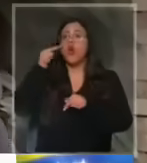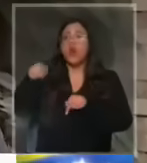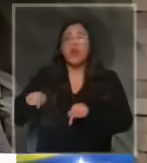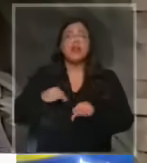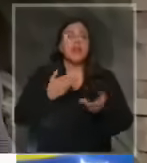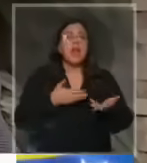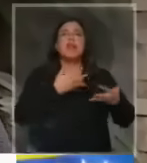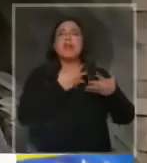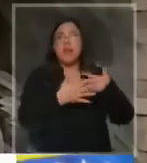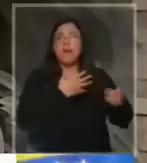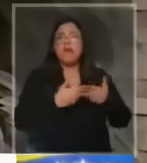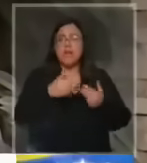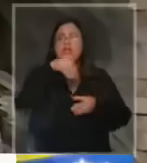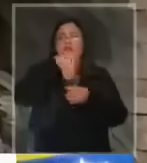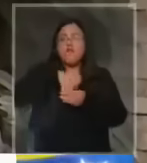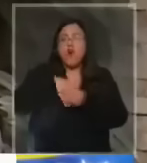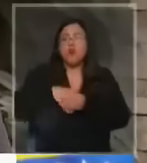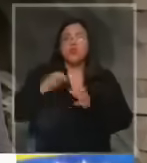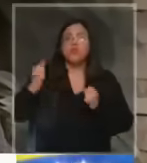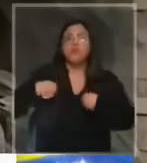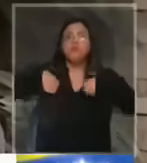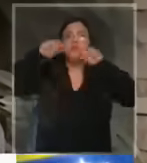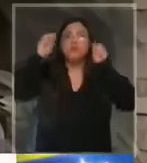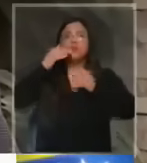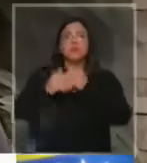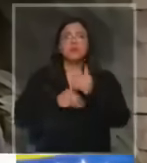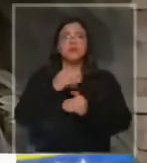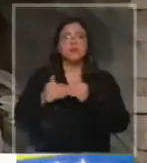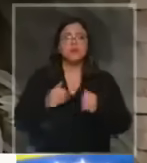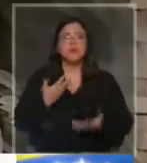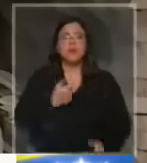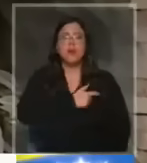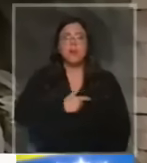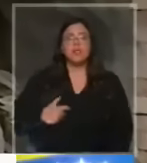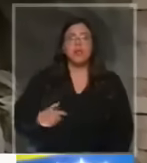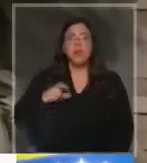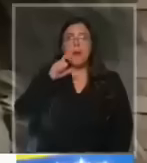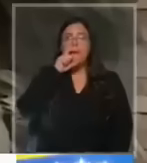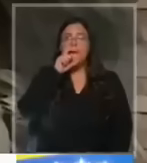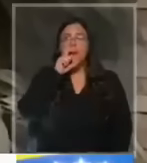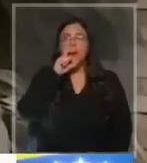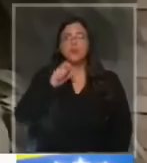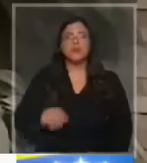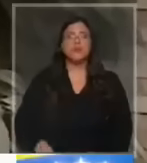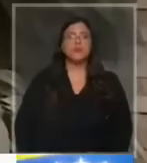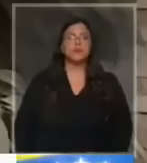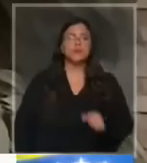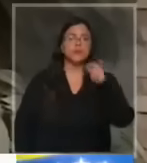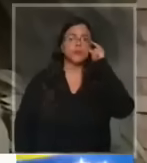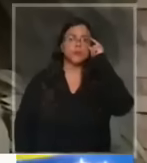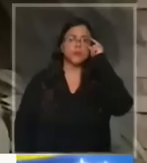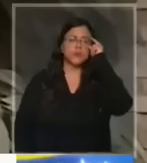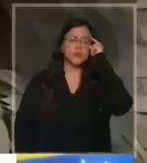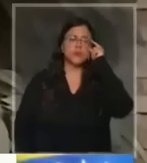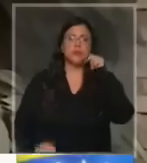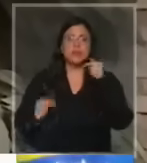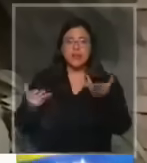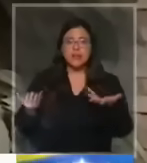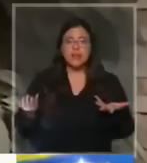transparente y democrática, que el triunfador de ese proceso electoral es el presidente Nicolás Maduro. Sin todas aquellas